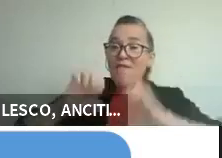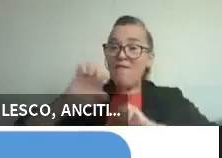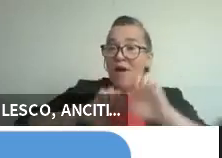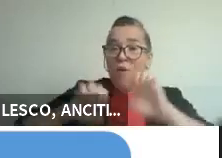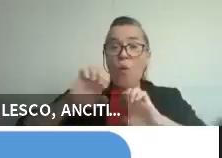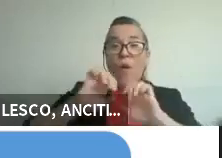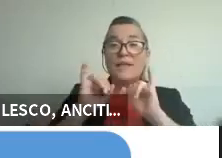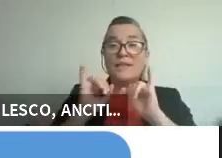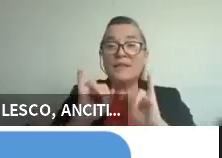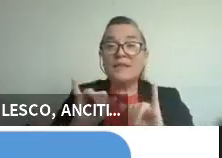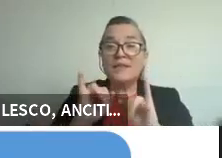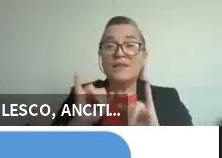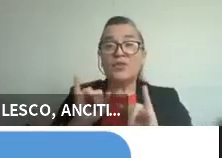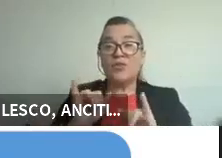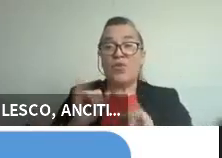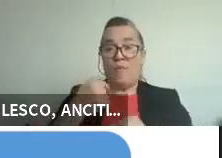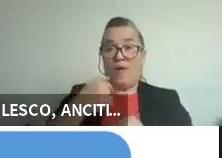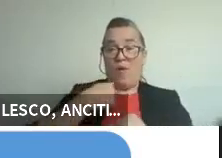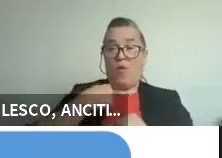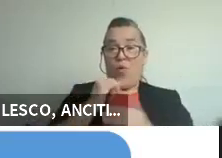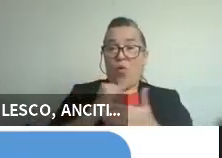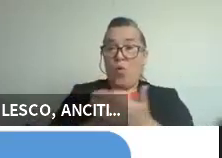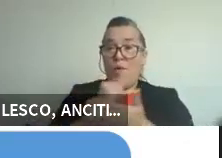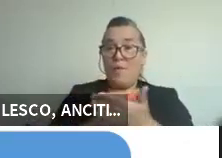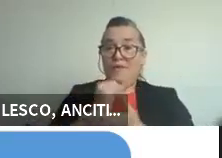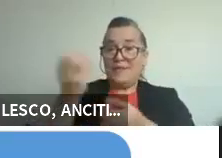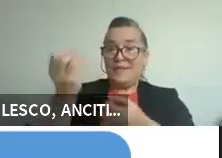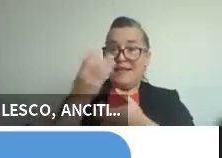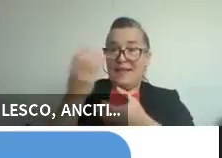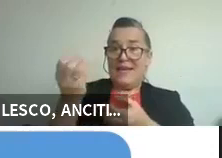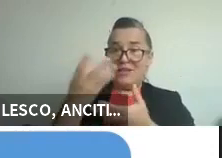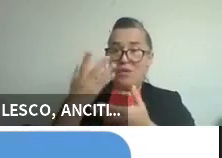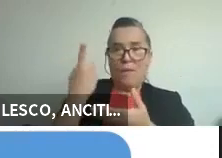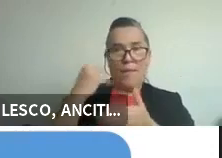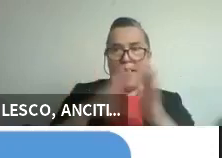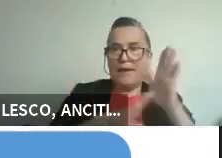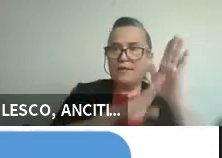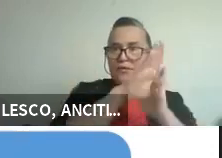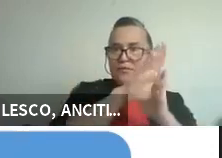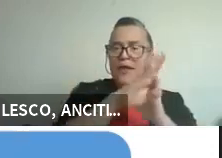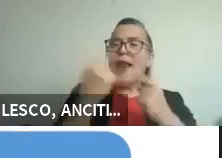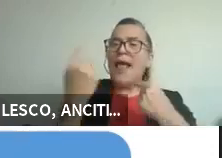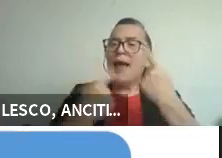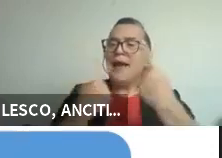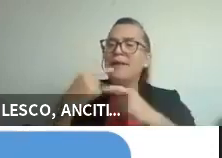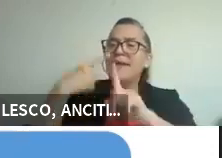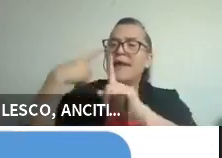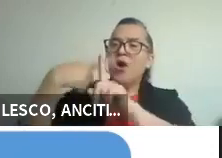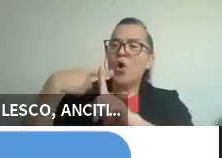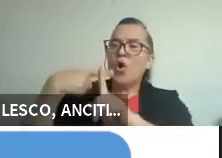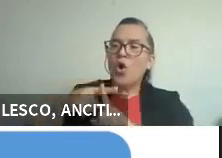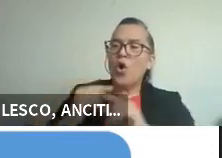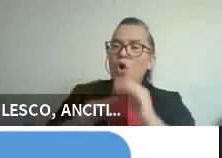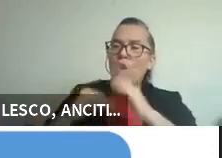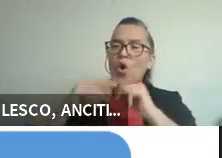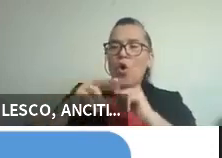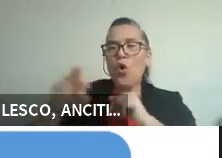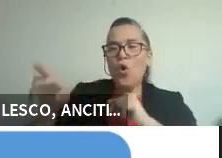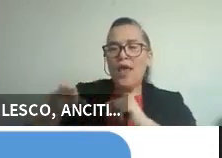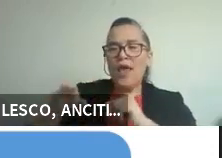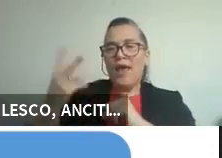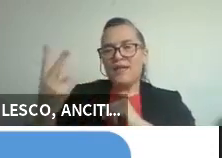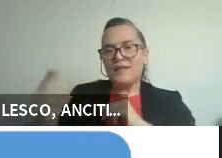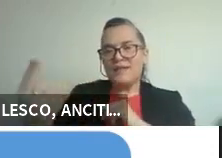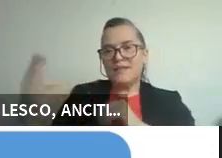importante para uno como investigador o investigadora para superarse que la crítica constructiva de colegas de pares externos